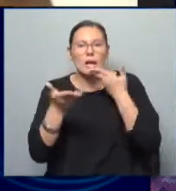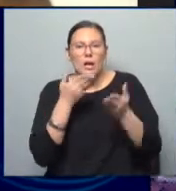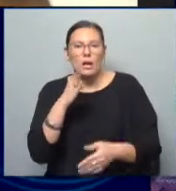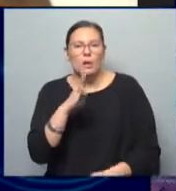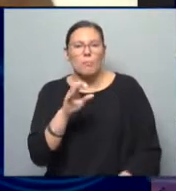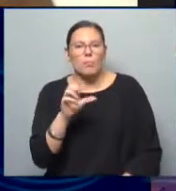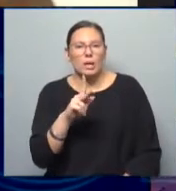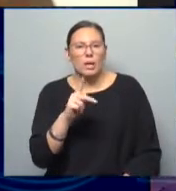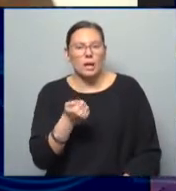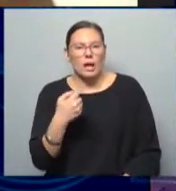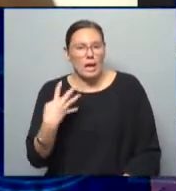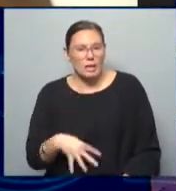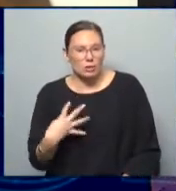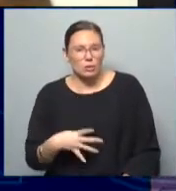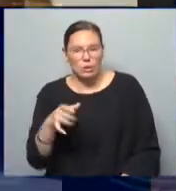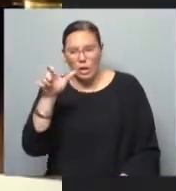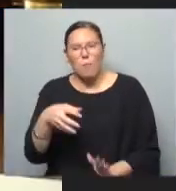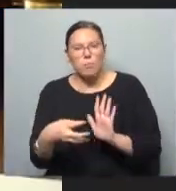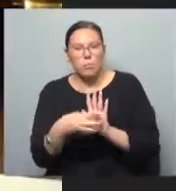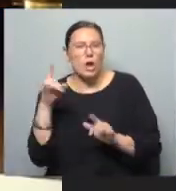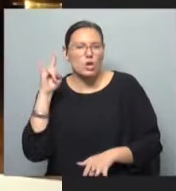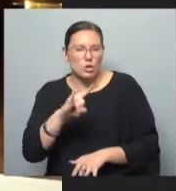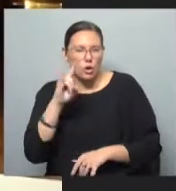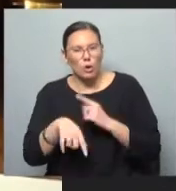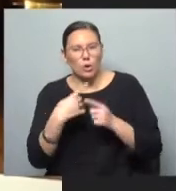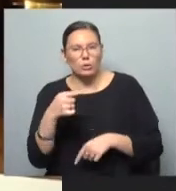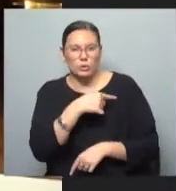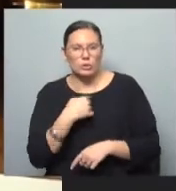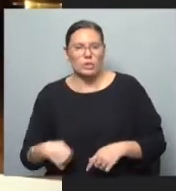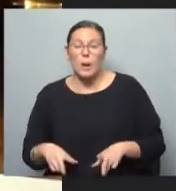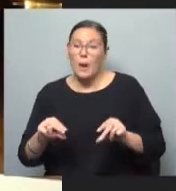PK14, que es como un ícono de rock alternativo chino. O sea que va a venir